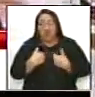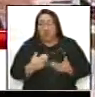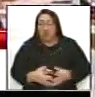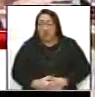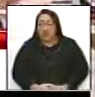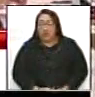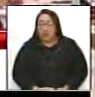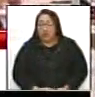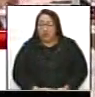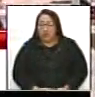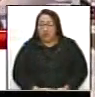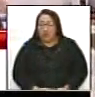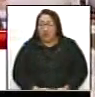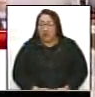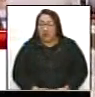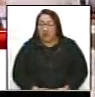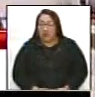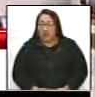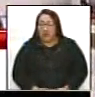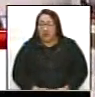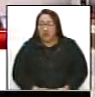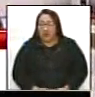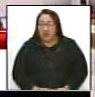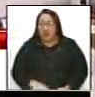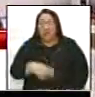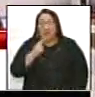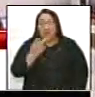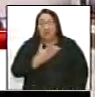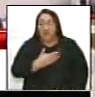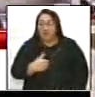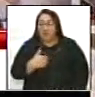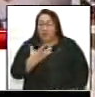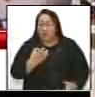explicación. En segundo lugar, presidente, quiero